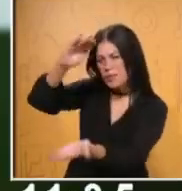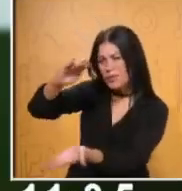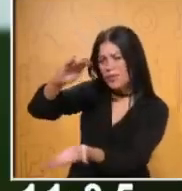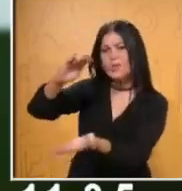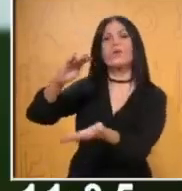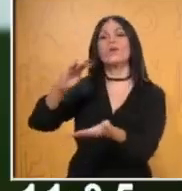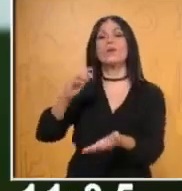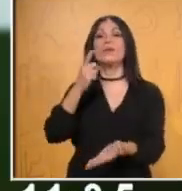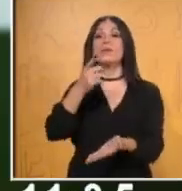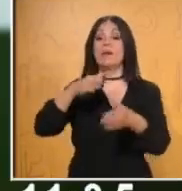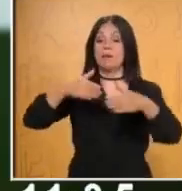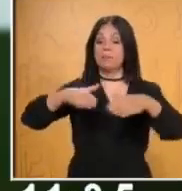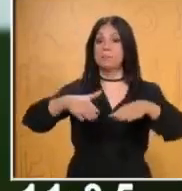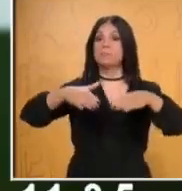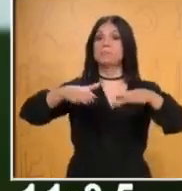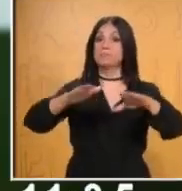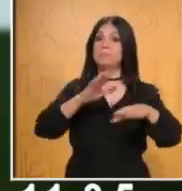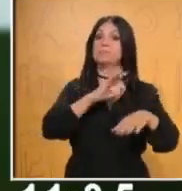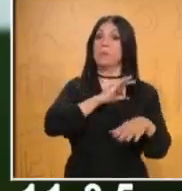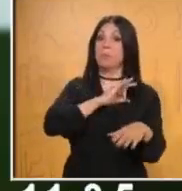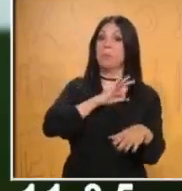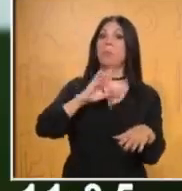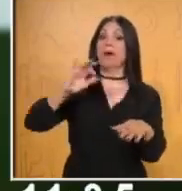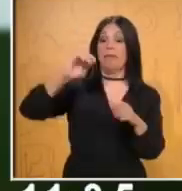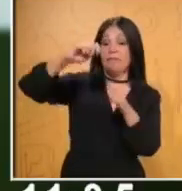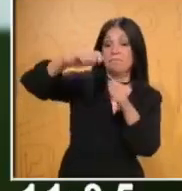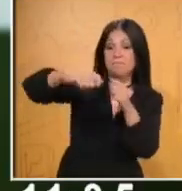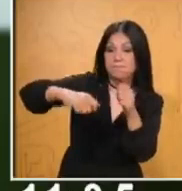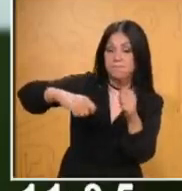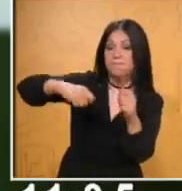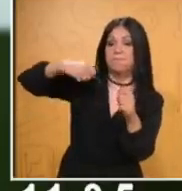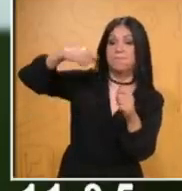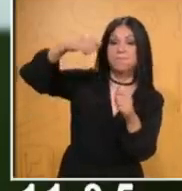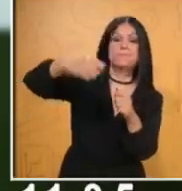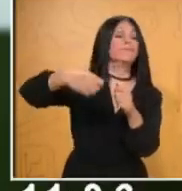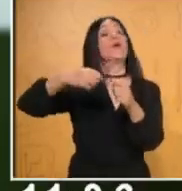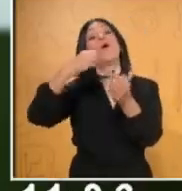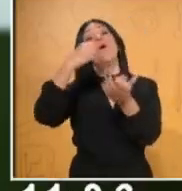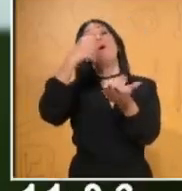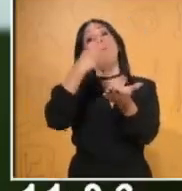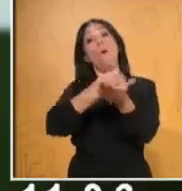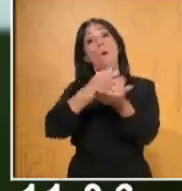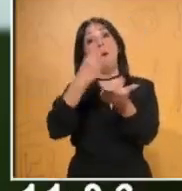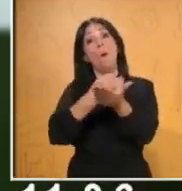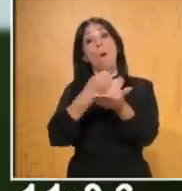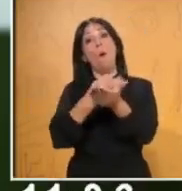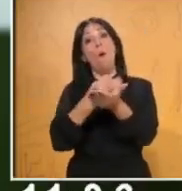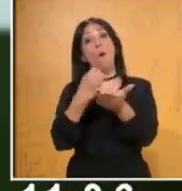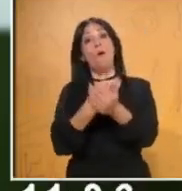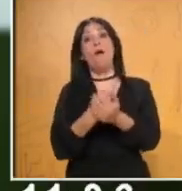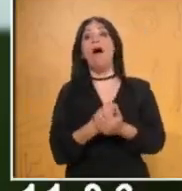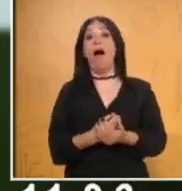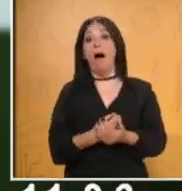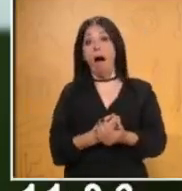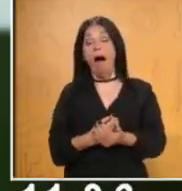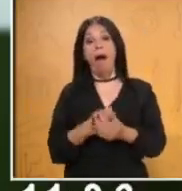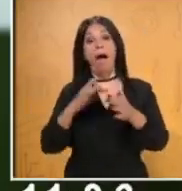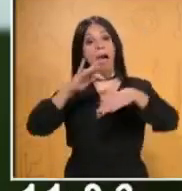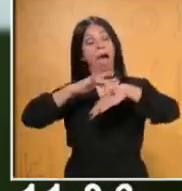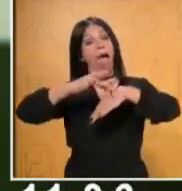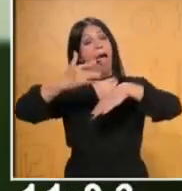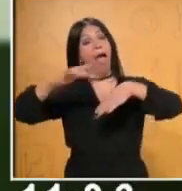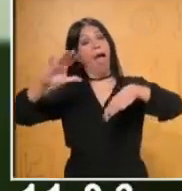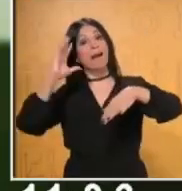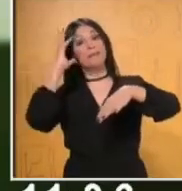oro en las canillas hasta que no quedó ni una brizna de paja y la habitación refulgía por el